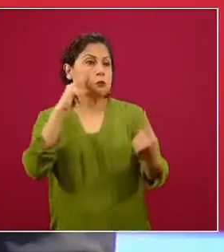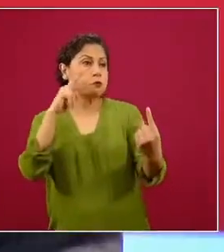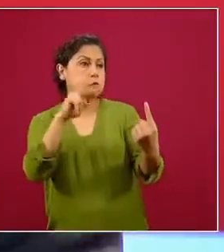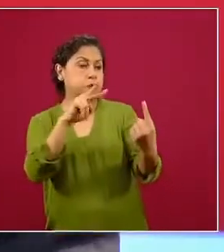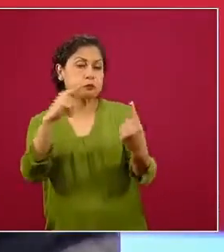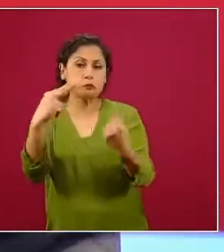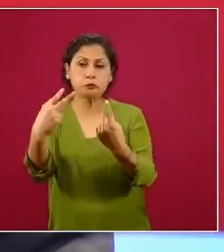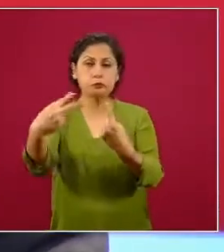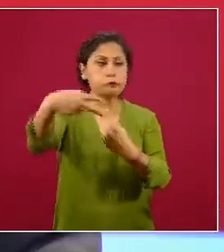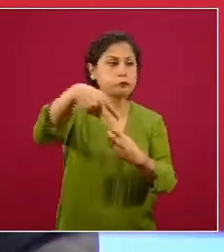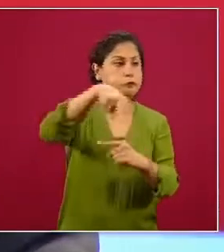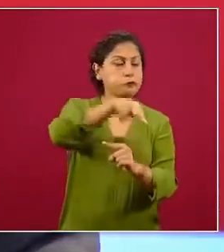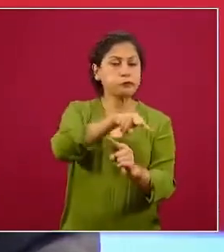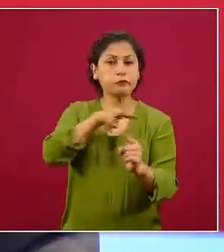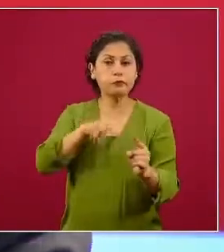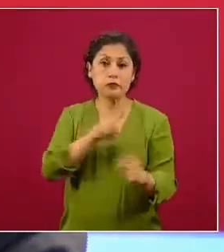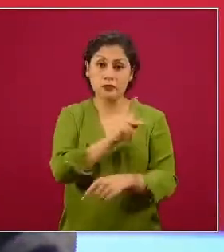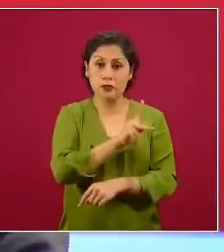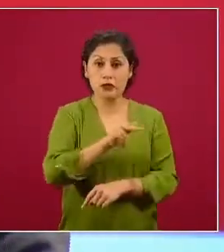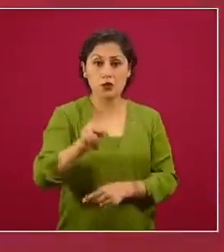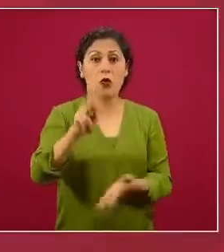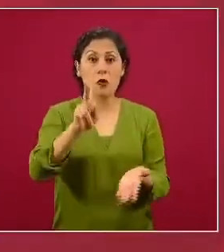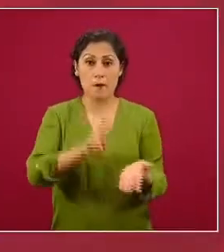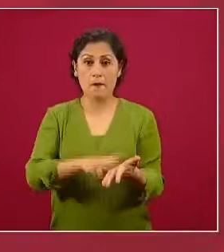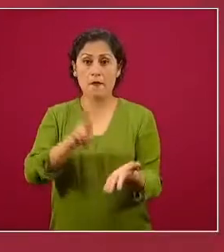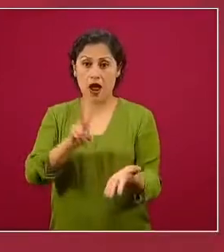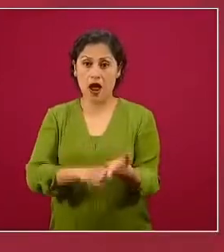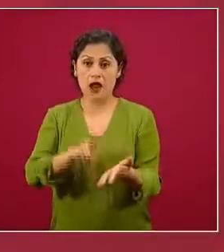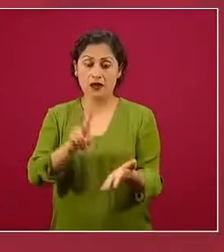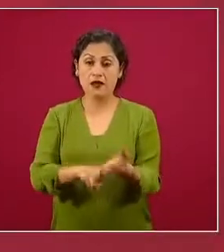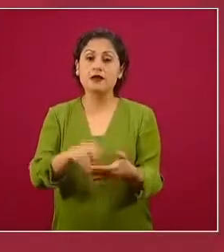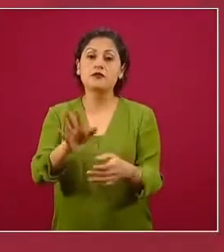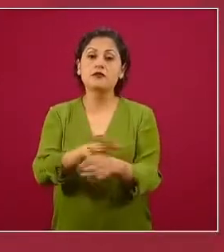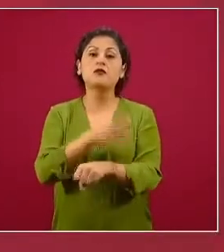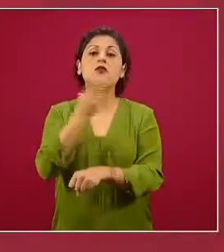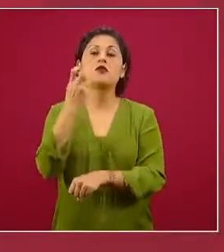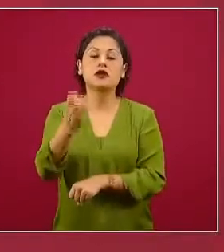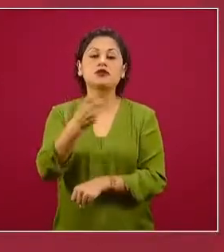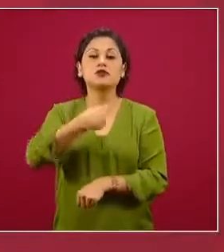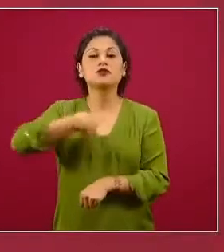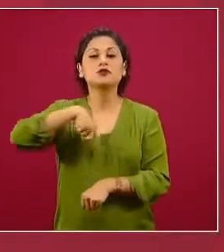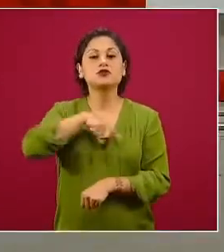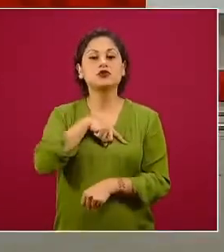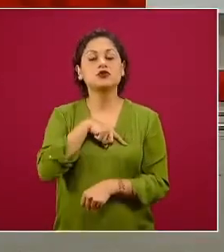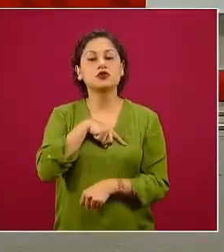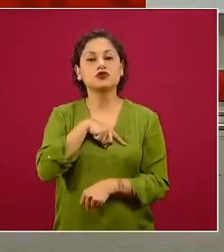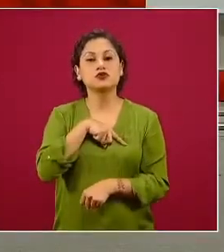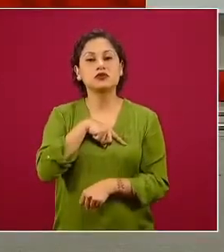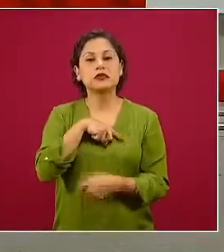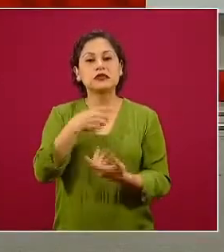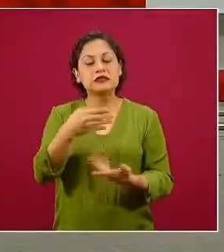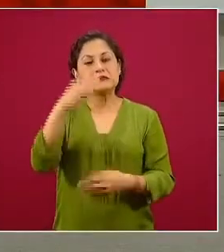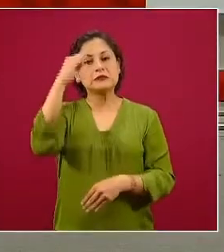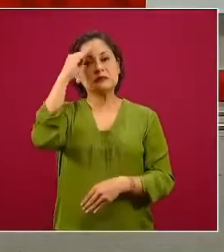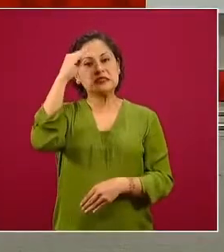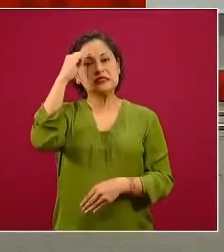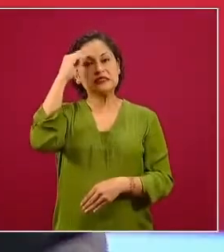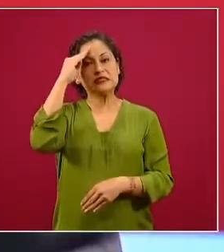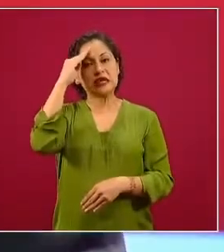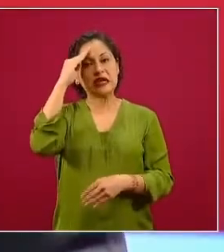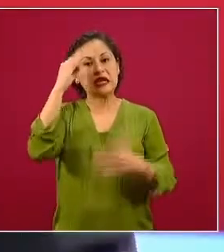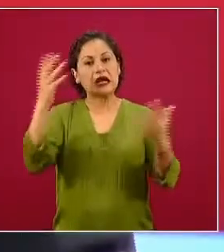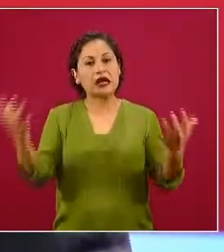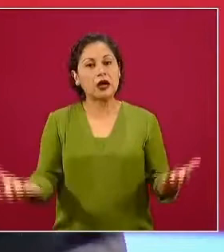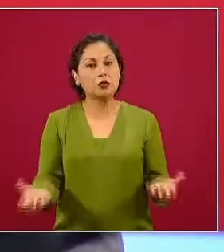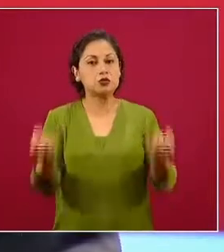compuesta de múltiples expresiones. Y si somos solidarios, si somos conscientes del bien público, vamos